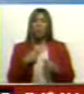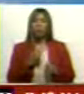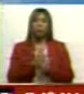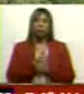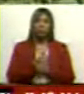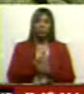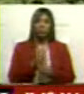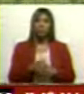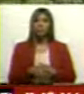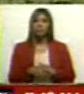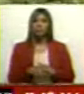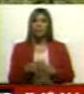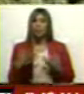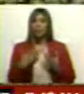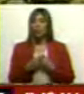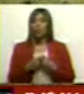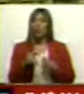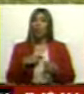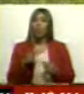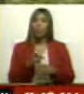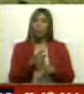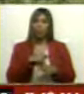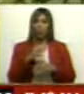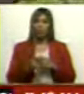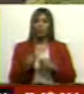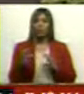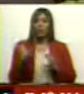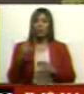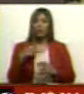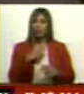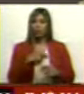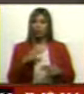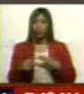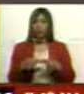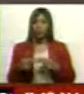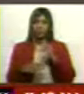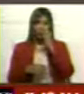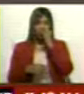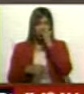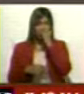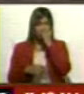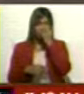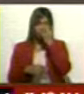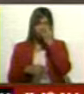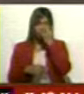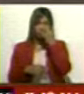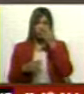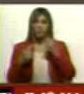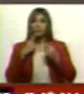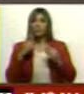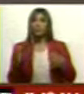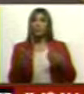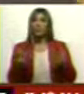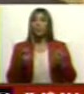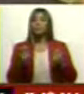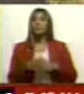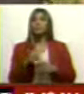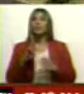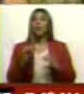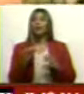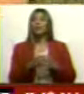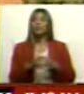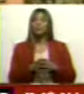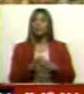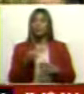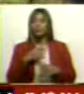no comulgan con el proyecto país que nosotros los revolucionarios estamos impulsando. Bueno, hay un sector de